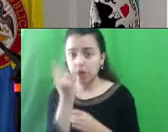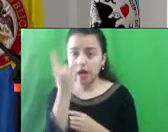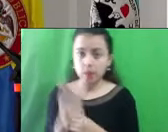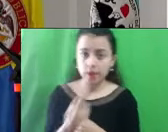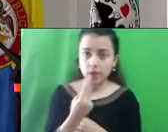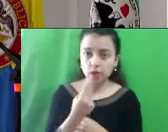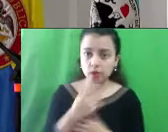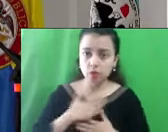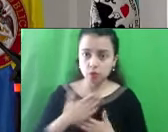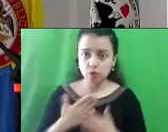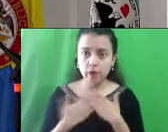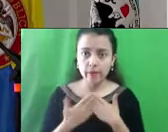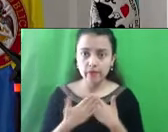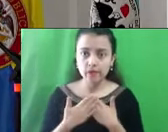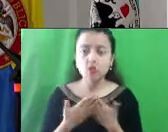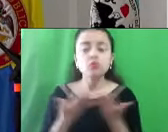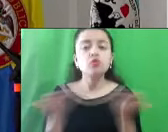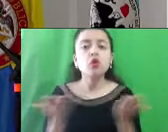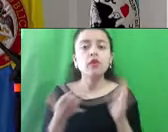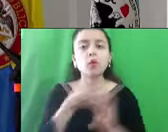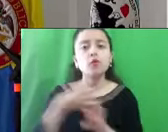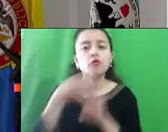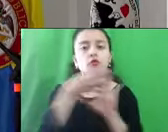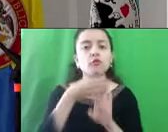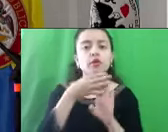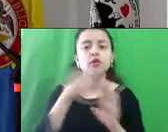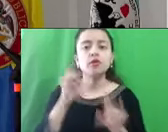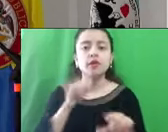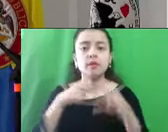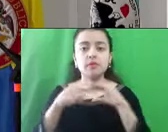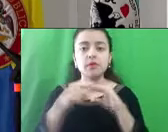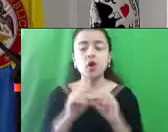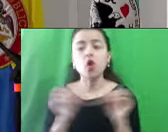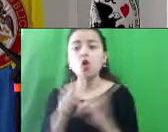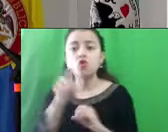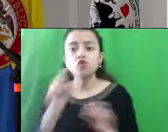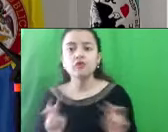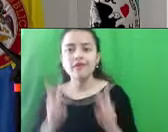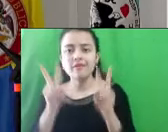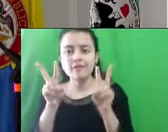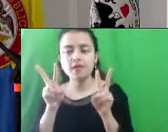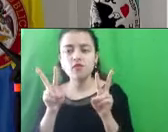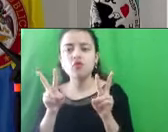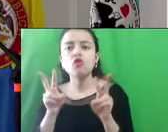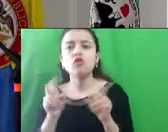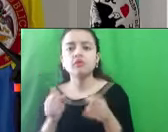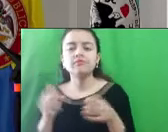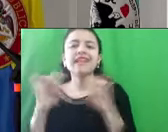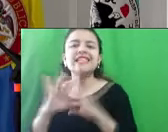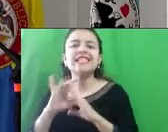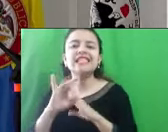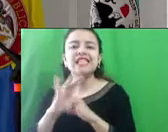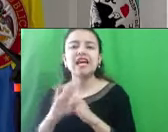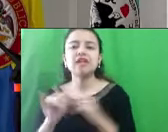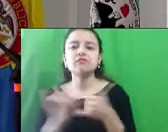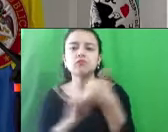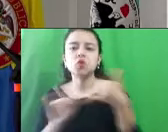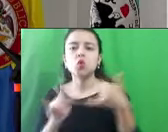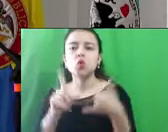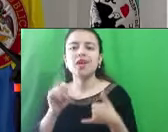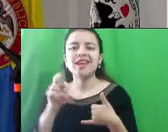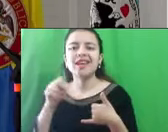formato y a las personas que están en la transmisión les compartiremos por medio digital un formulario para que puedan